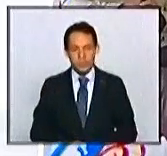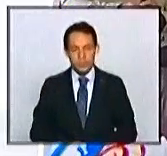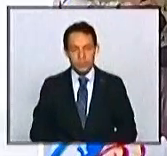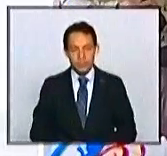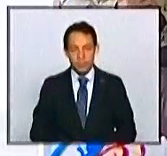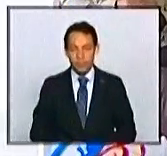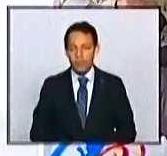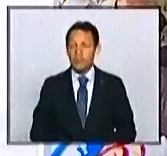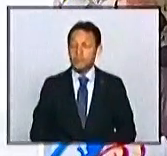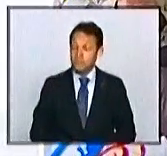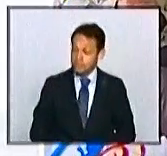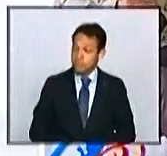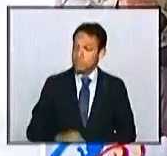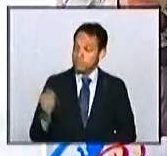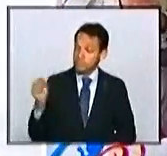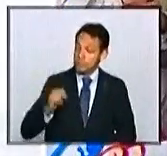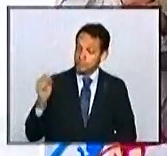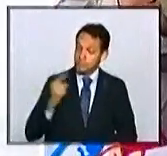Definitivamente,